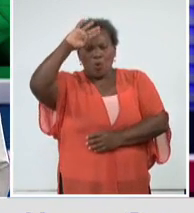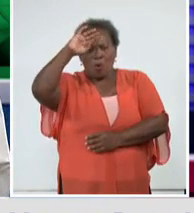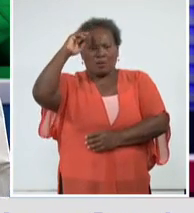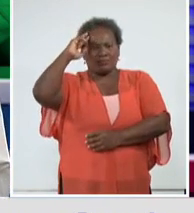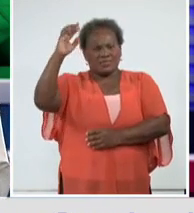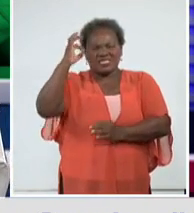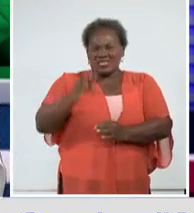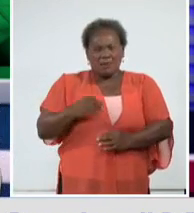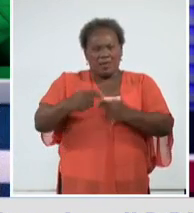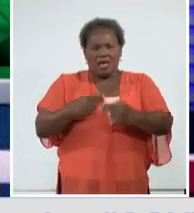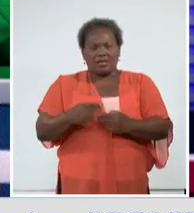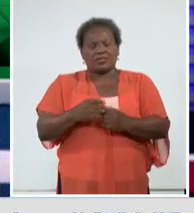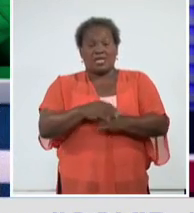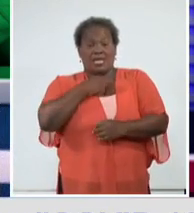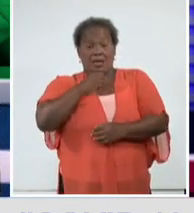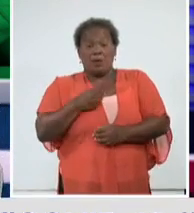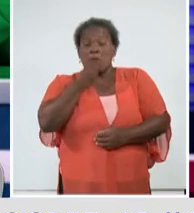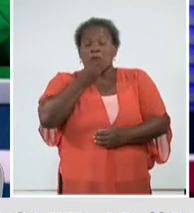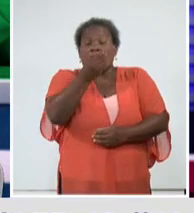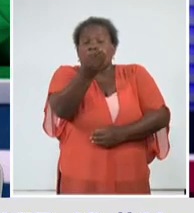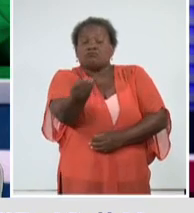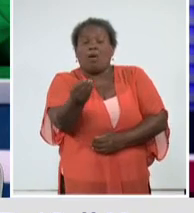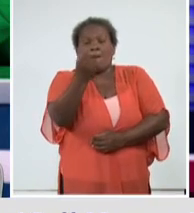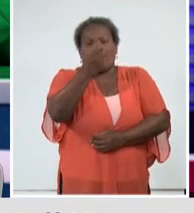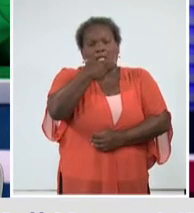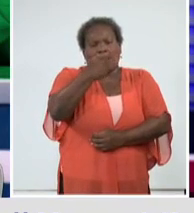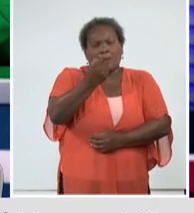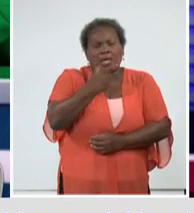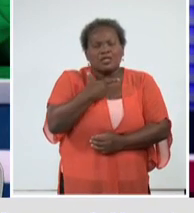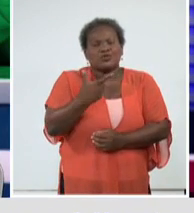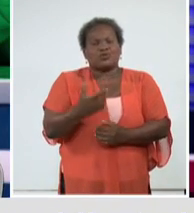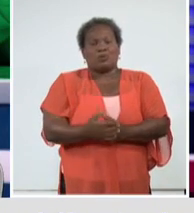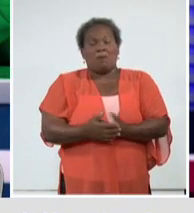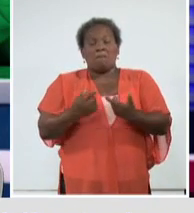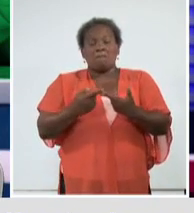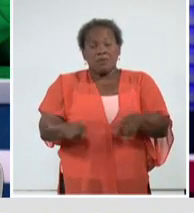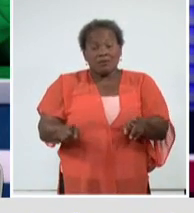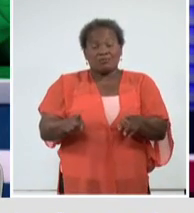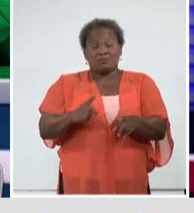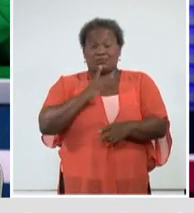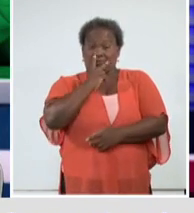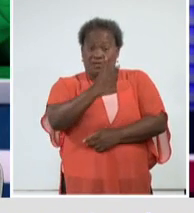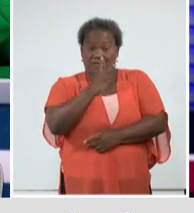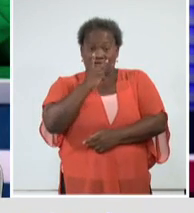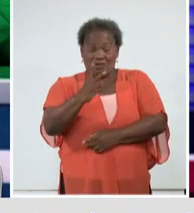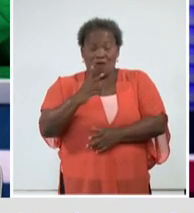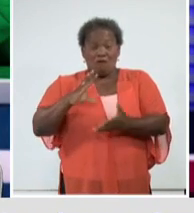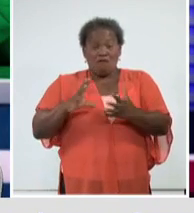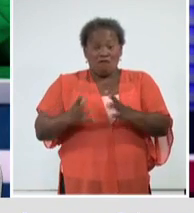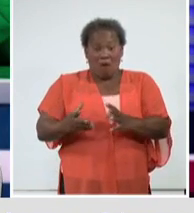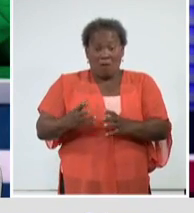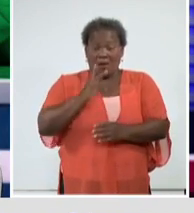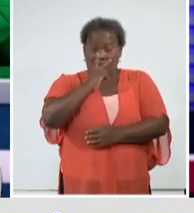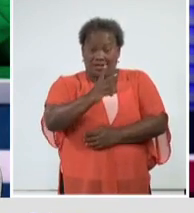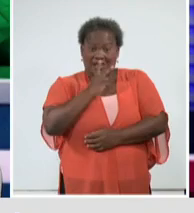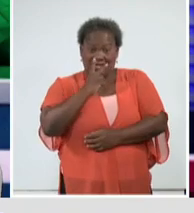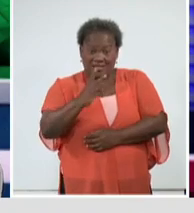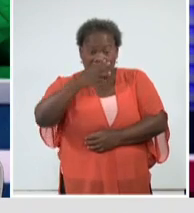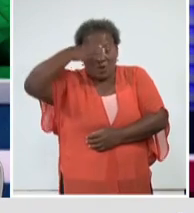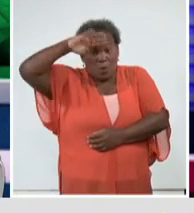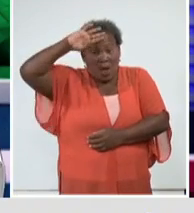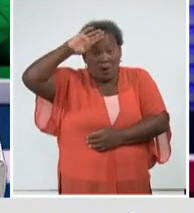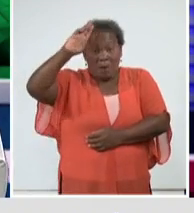un medicamento, otro medicamento, pero realmente la manera única y excepcional que tienen los médicos y los enfermeros